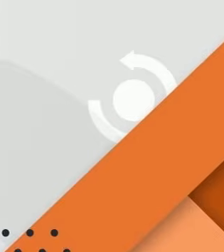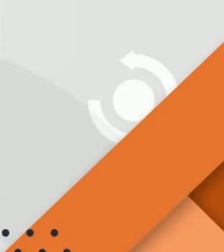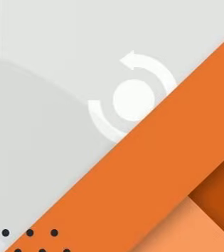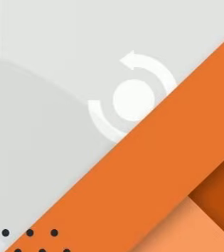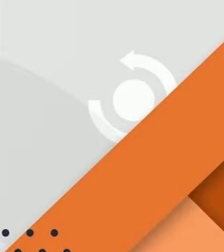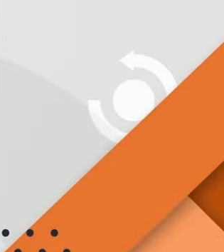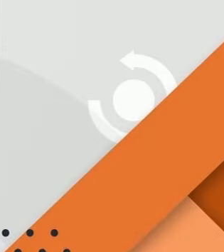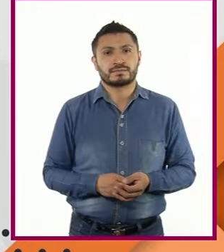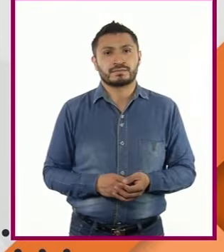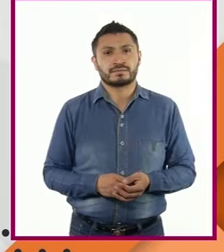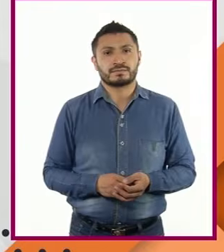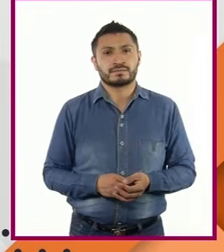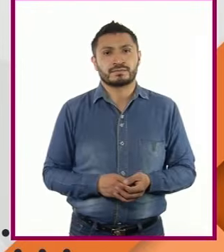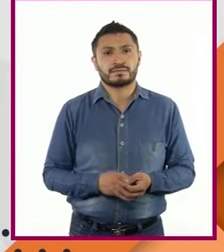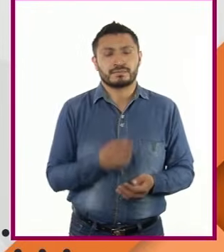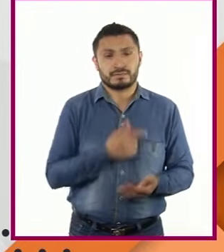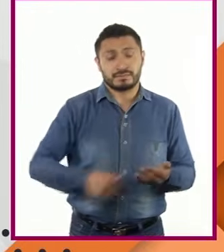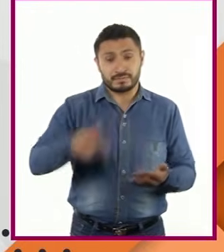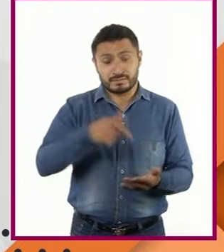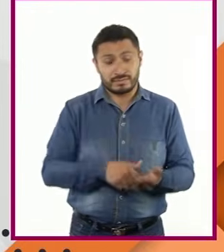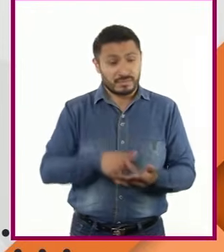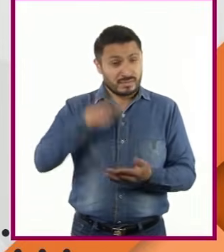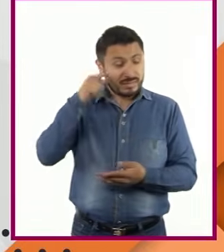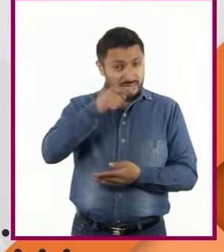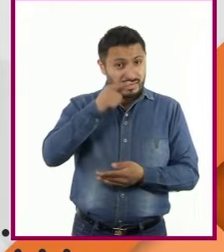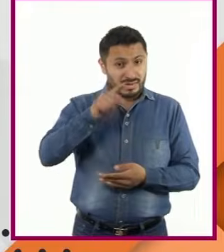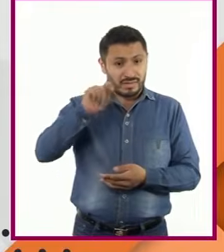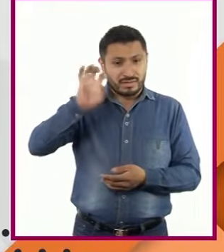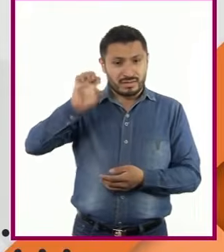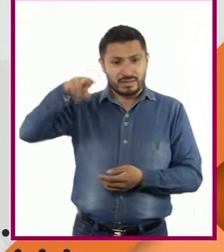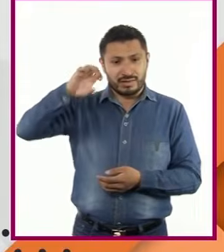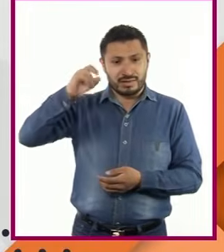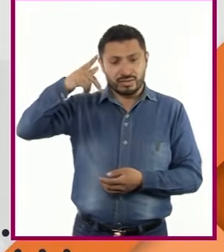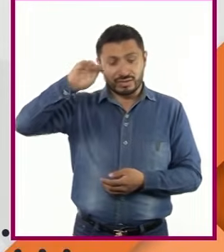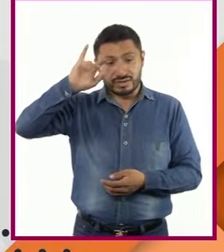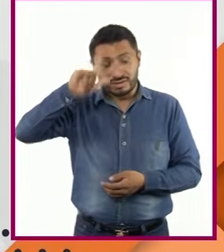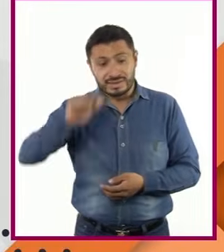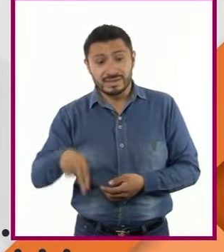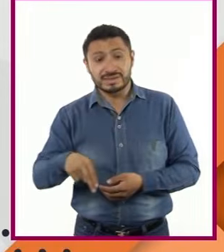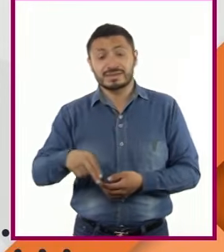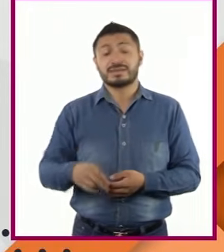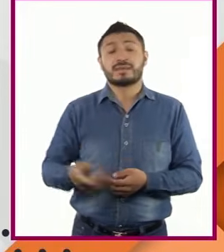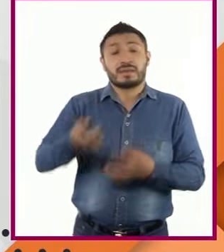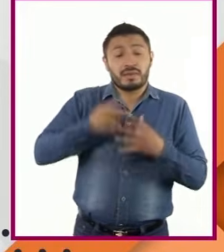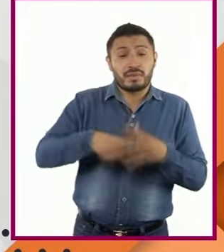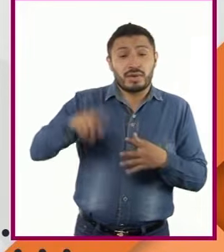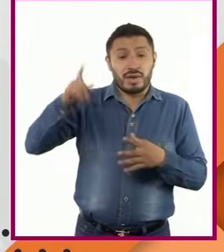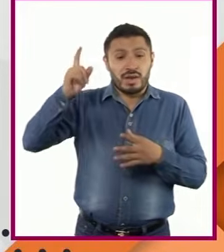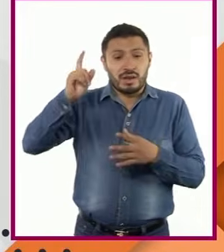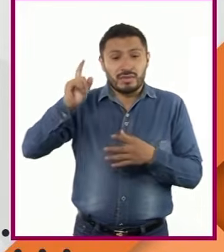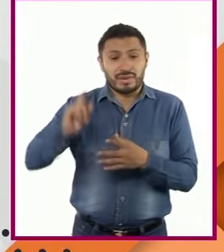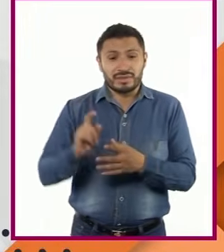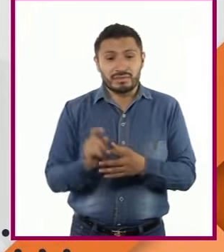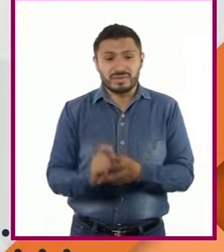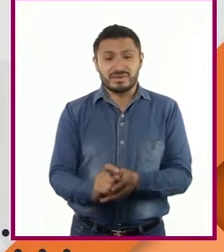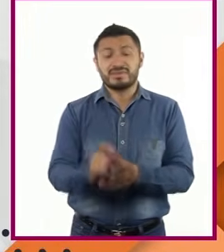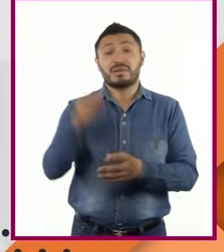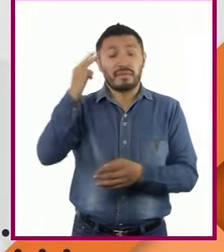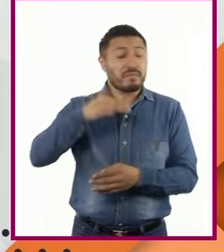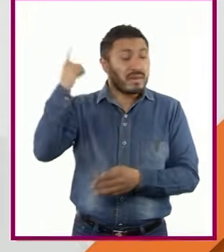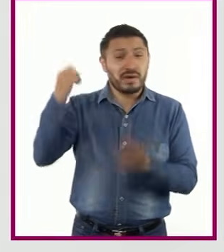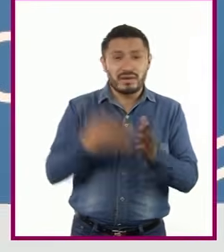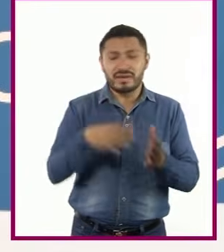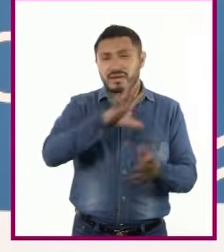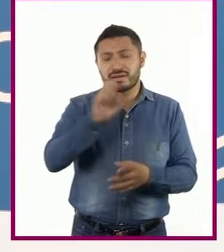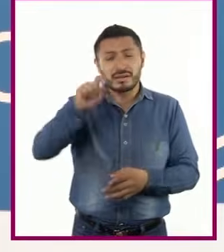El sitio de Tenochtitlan comenzó el 30 de mayo de 1521. Cortés dirigió contra